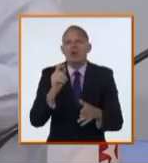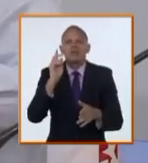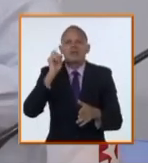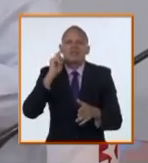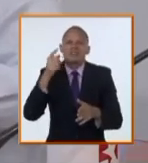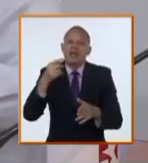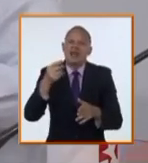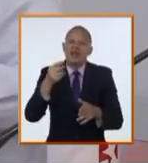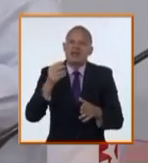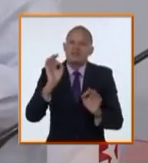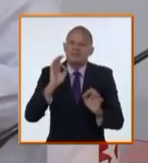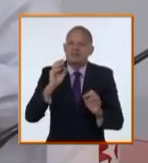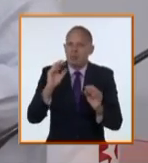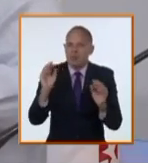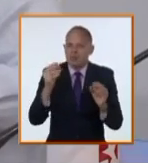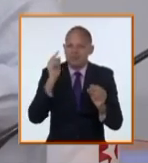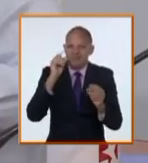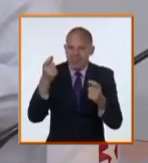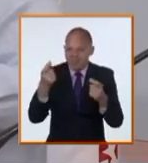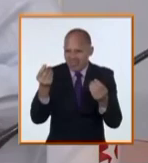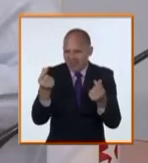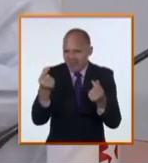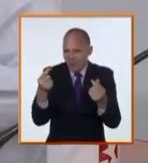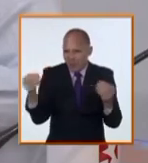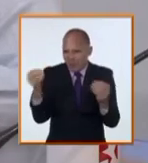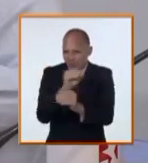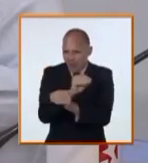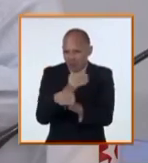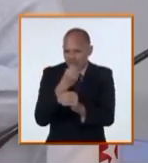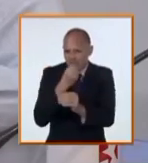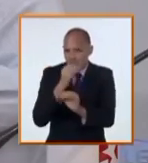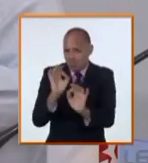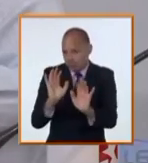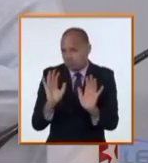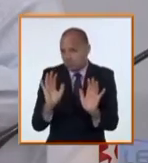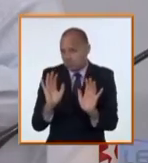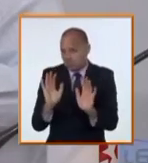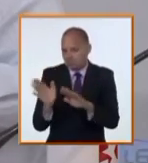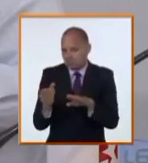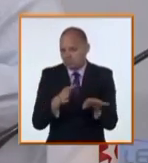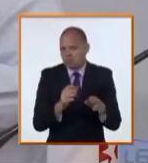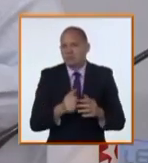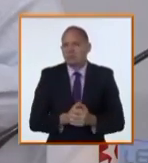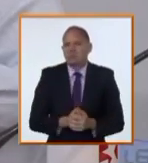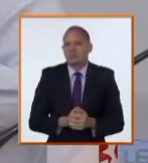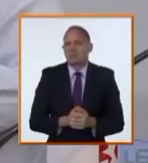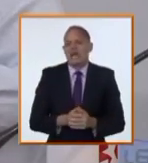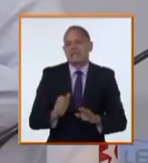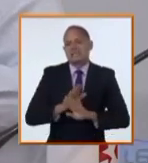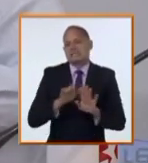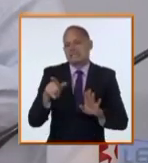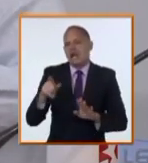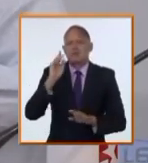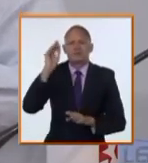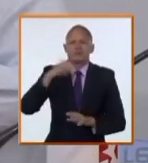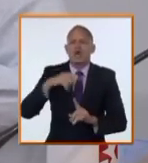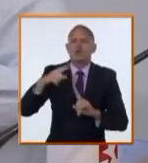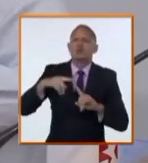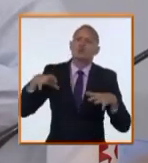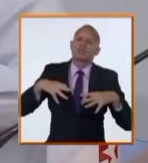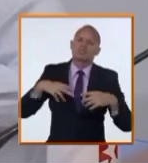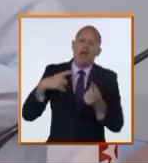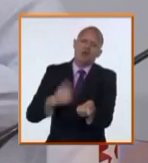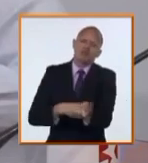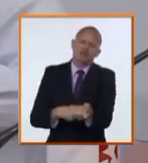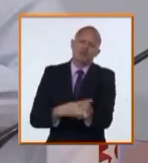ha sido ningún inconveniente Más bien refuerza una tendencia que ellos utilizan hace muchos años en su vida cotidiana y lo